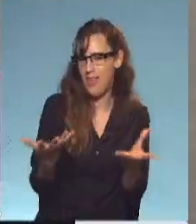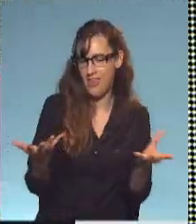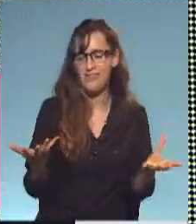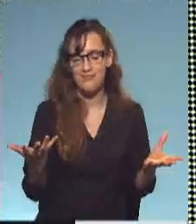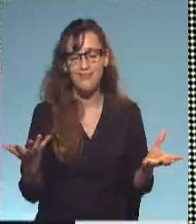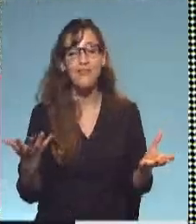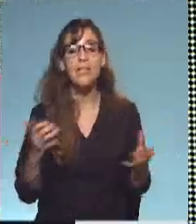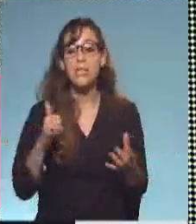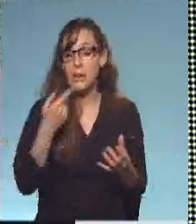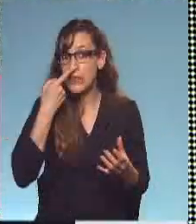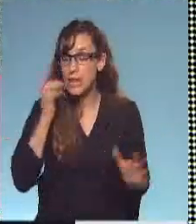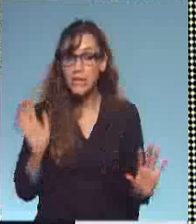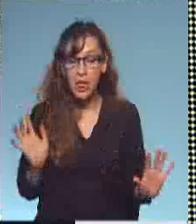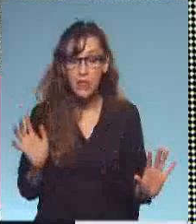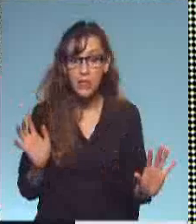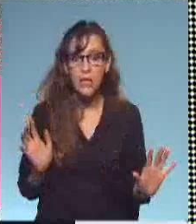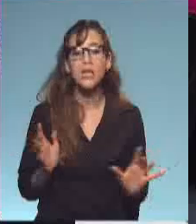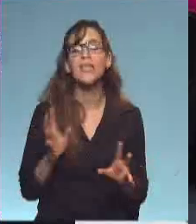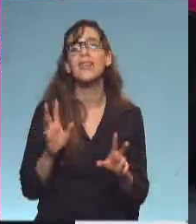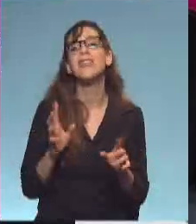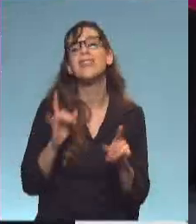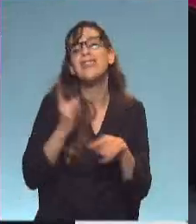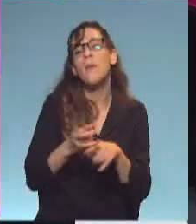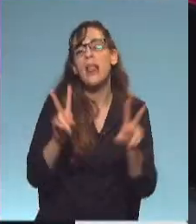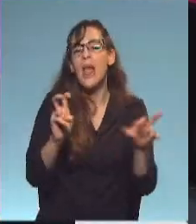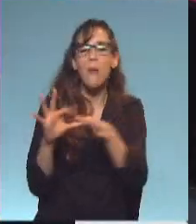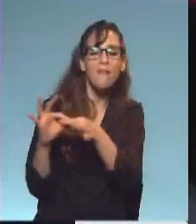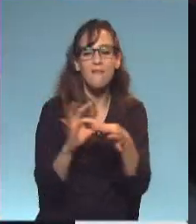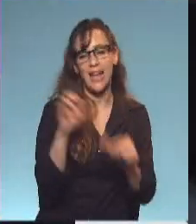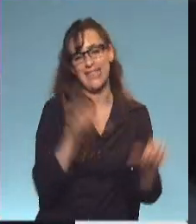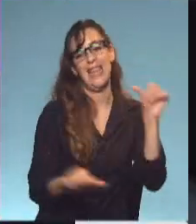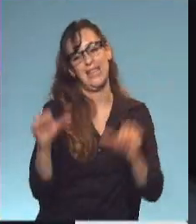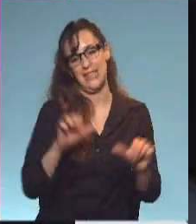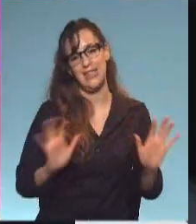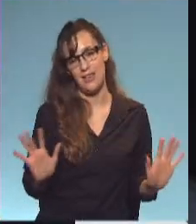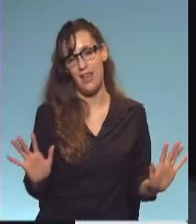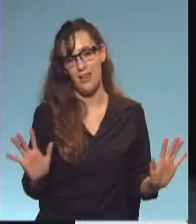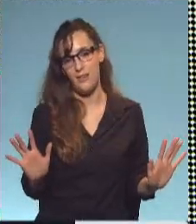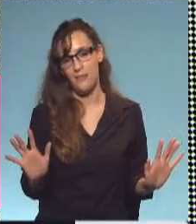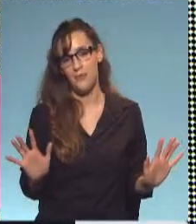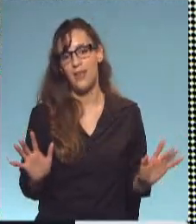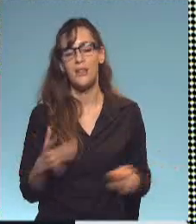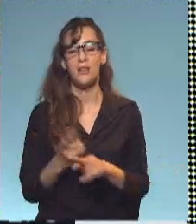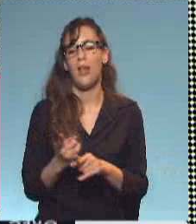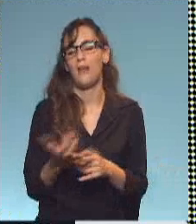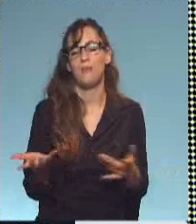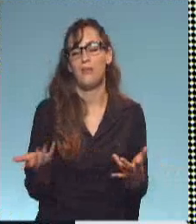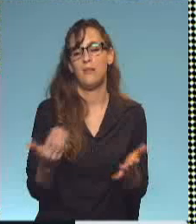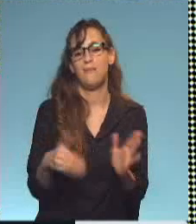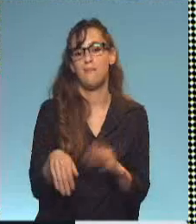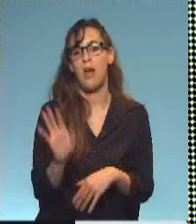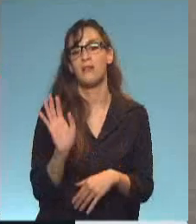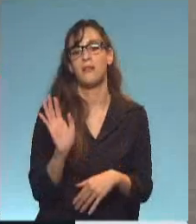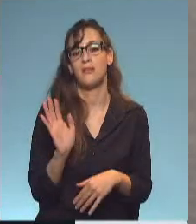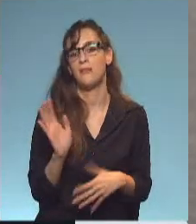igual es re interesante. Siempre aparte el nombre de la ciencia, ¿no? Si oigo cualquier arte, acá hay muchos artistas, creo que siempre uno se preocupa también con el impacto que